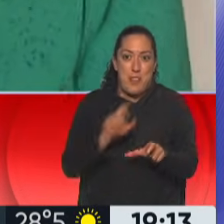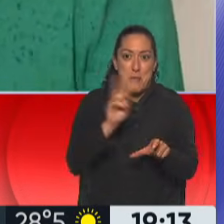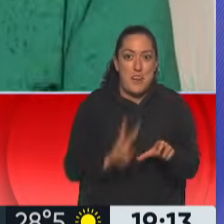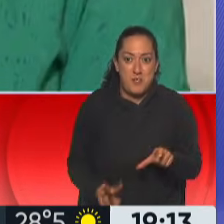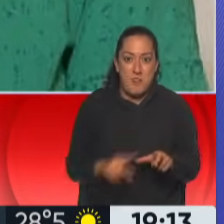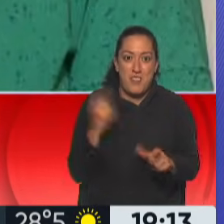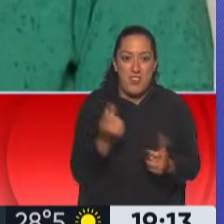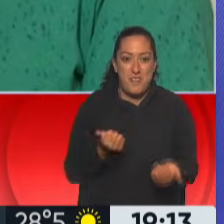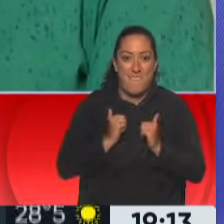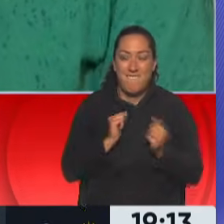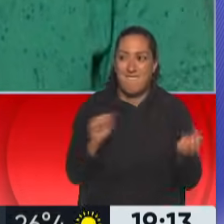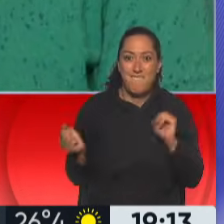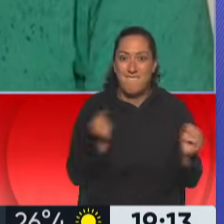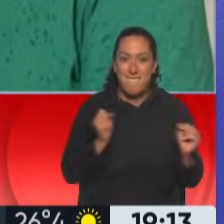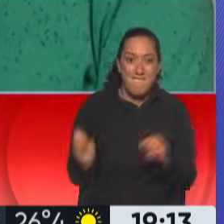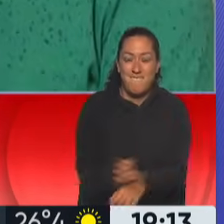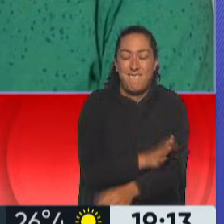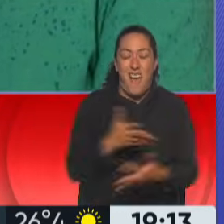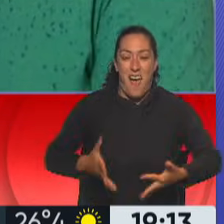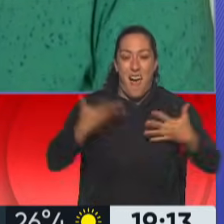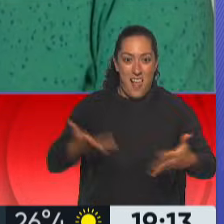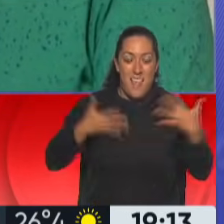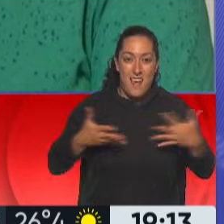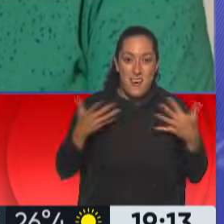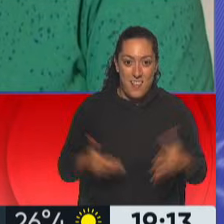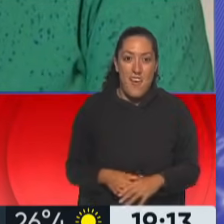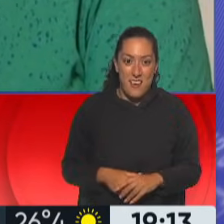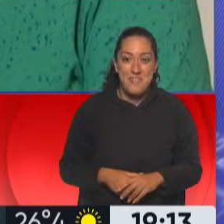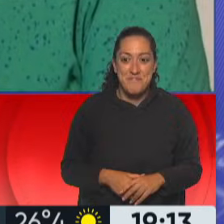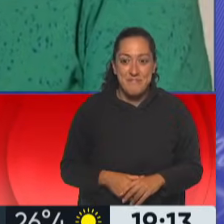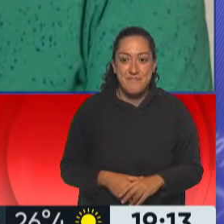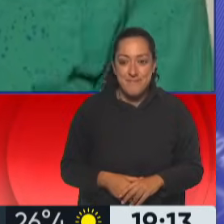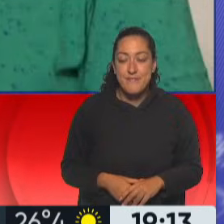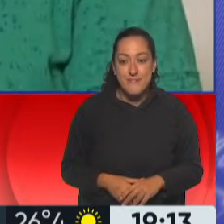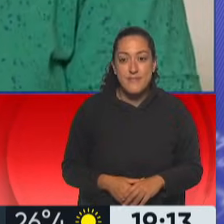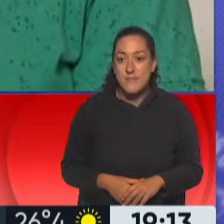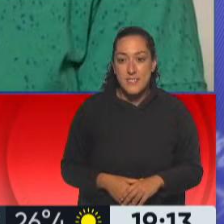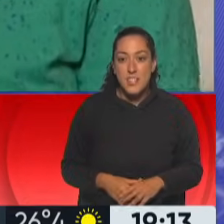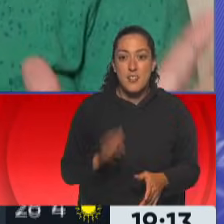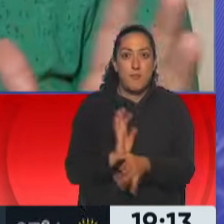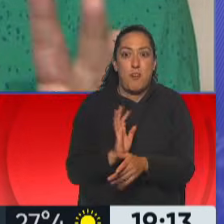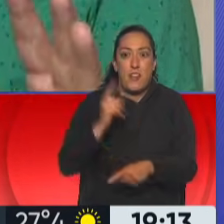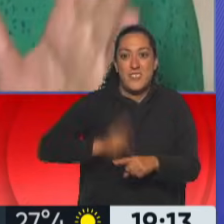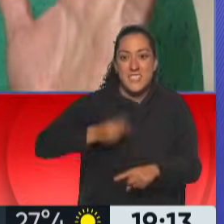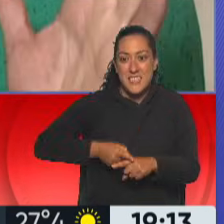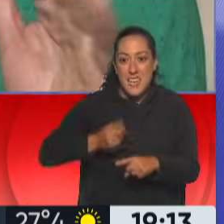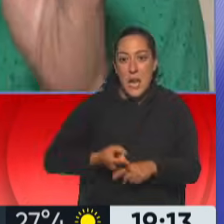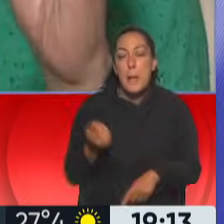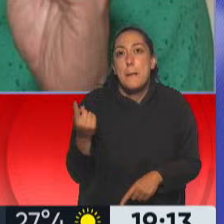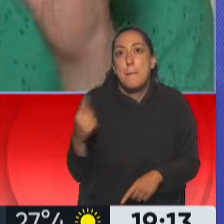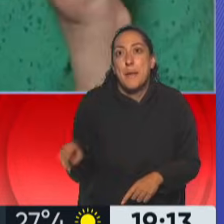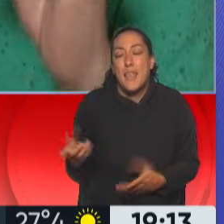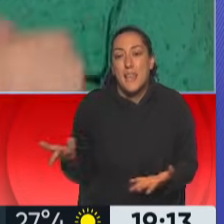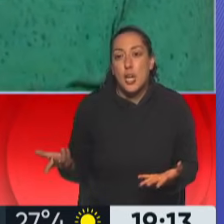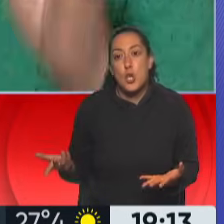una euforia y una alegría inmensa, ¿no? Siempre era como para celebrar. Lo que pasa es que